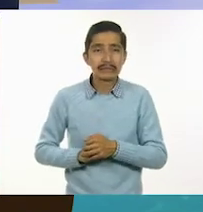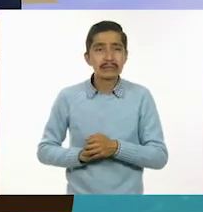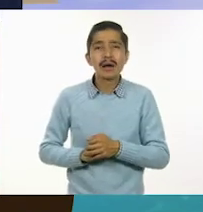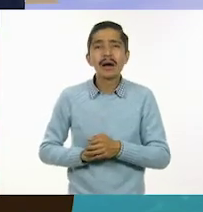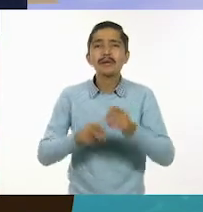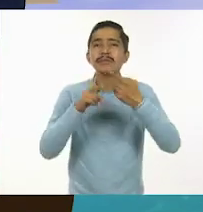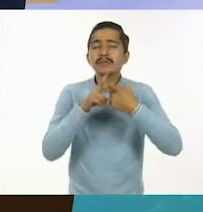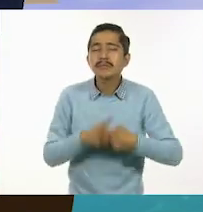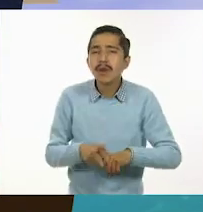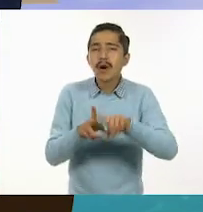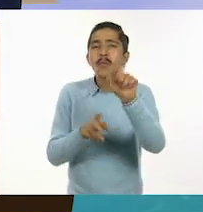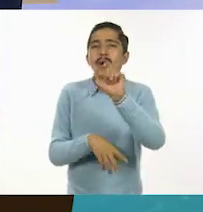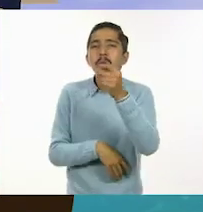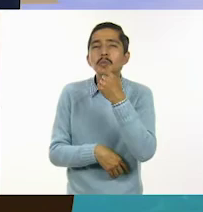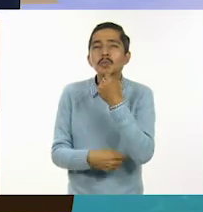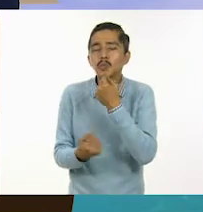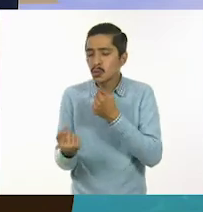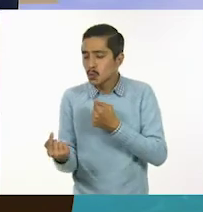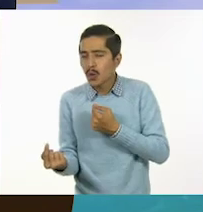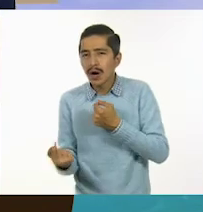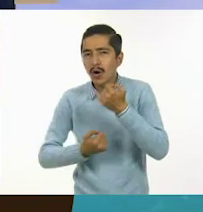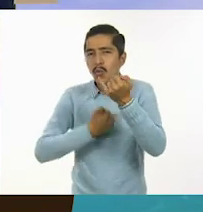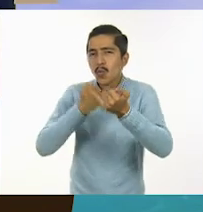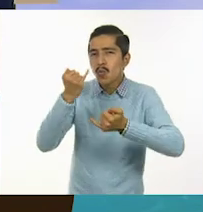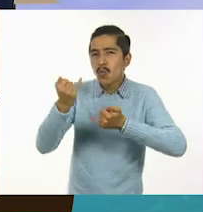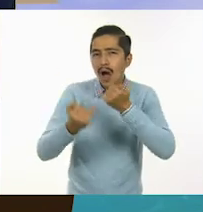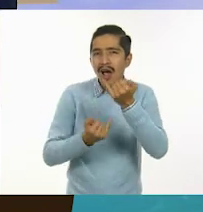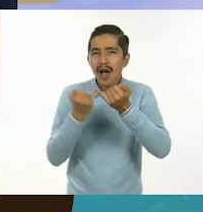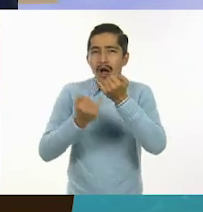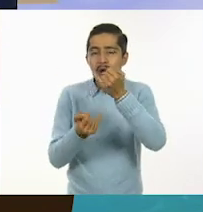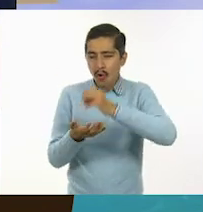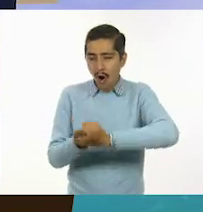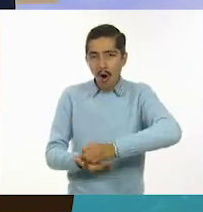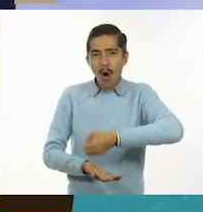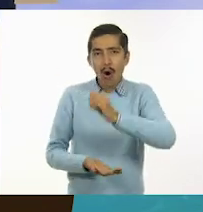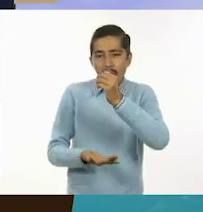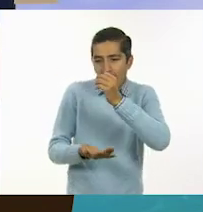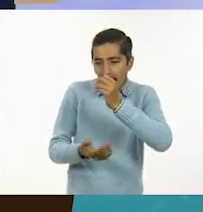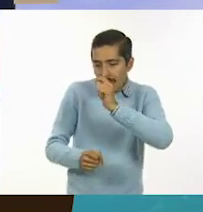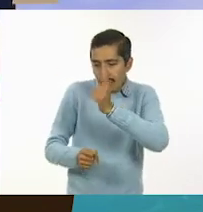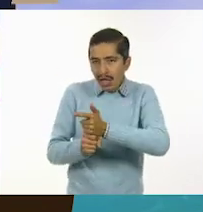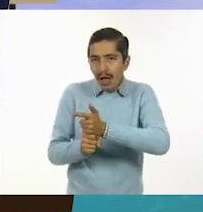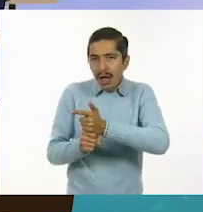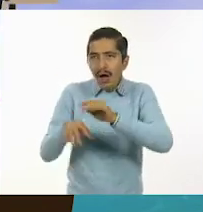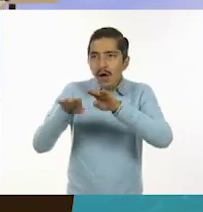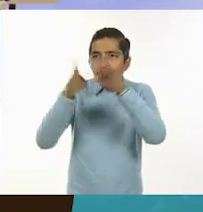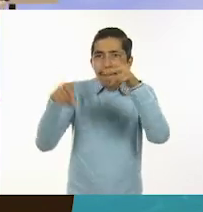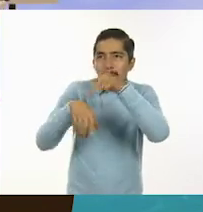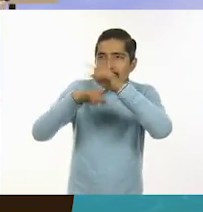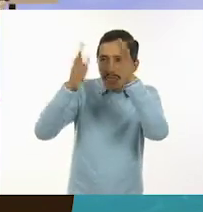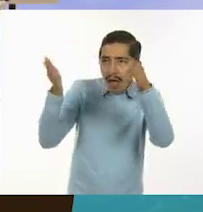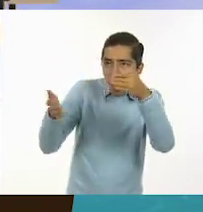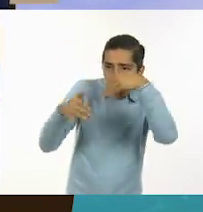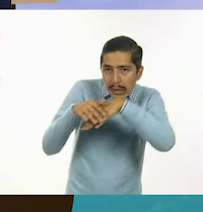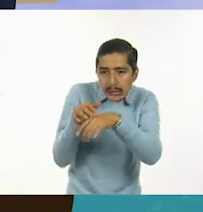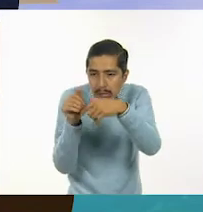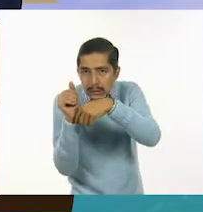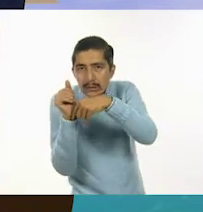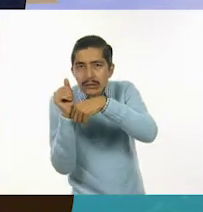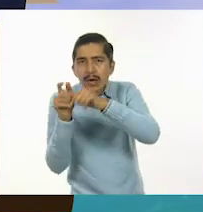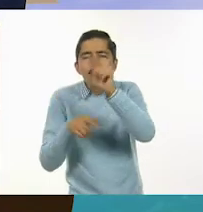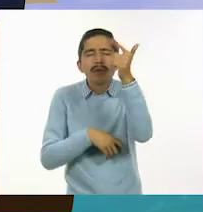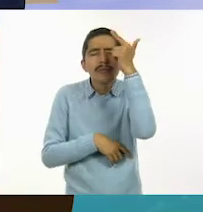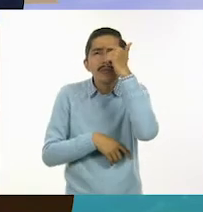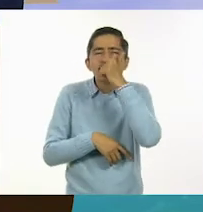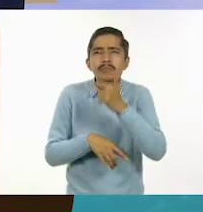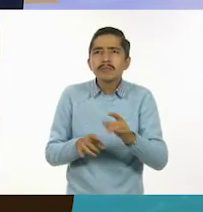Todo empezó cuando era muy pequeño, jugando a encontrar un tesoro. Se escondió en una cueva y se le hizo de noche. Y ya no pudo